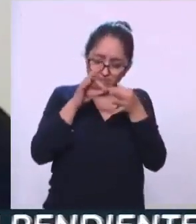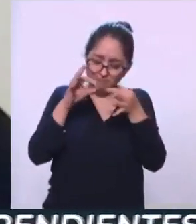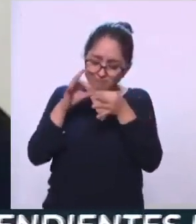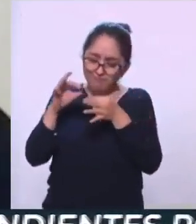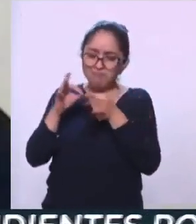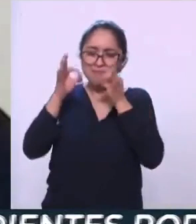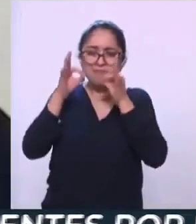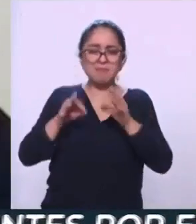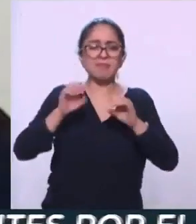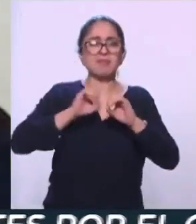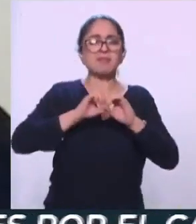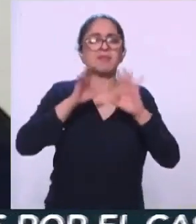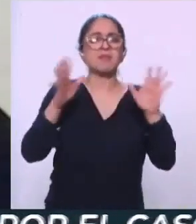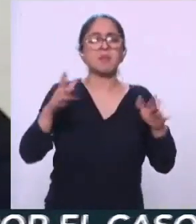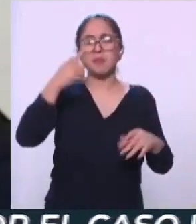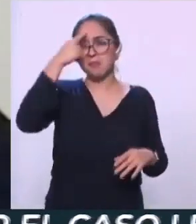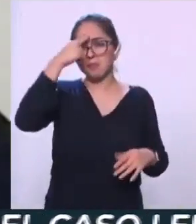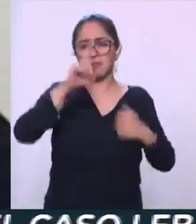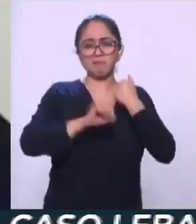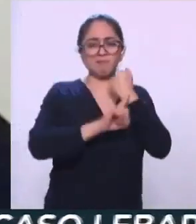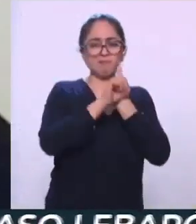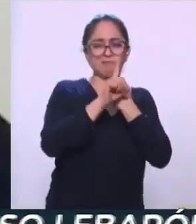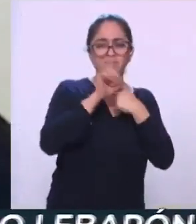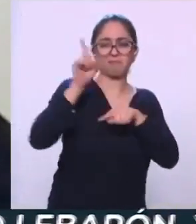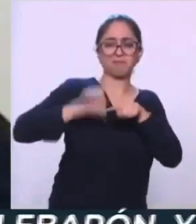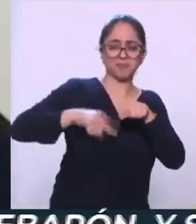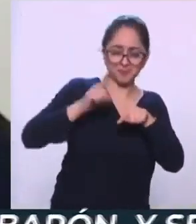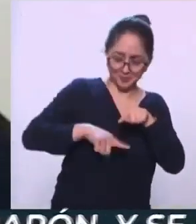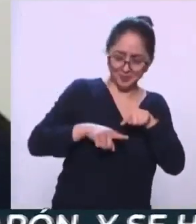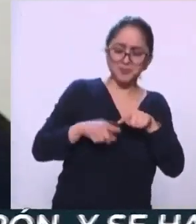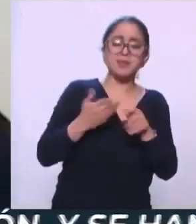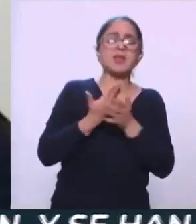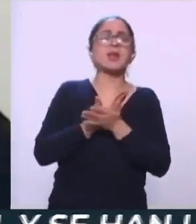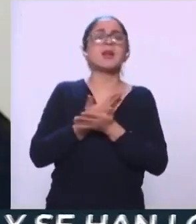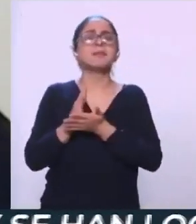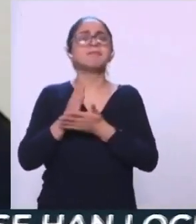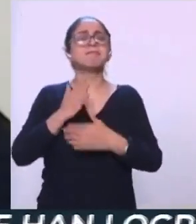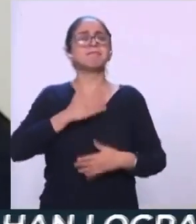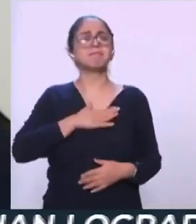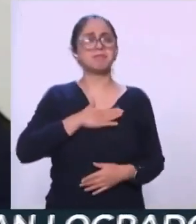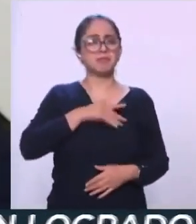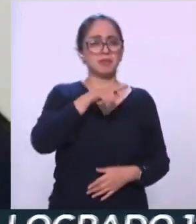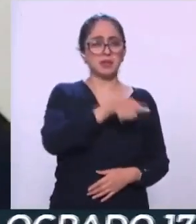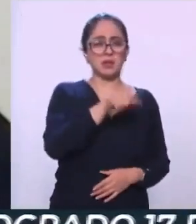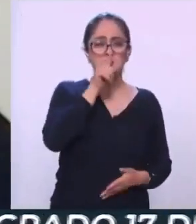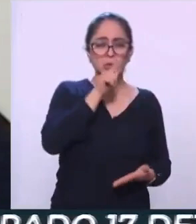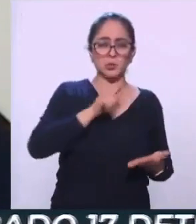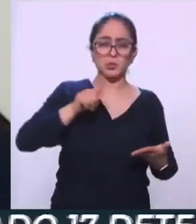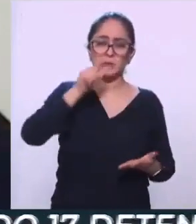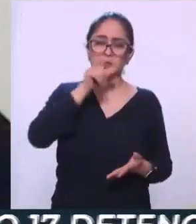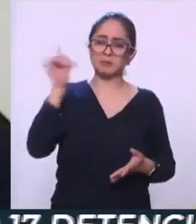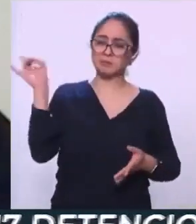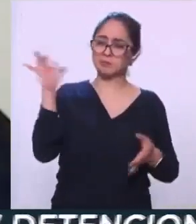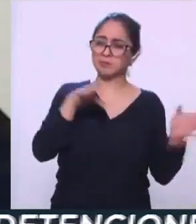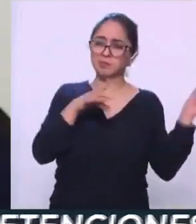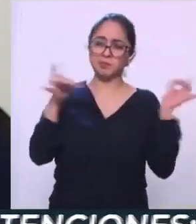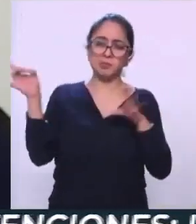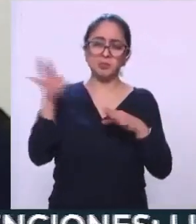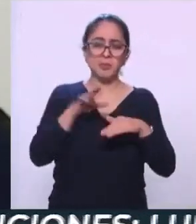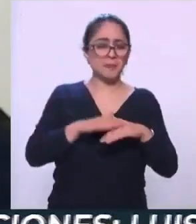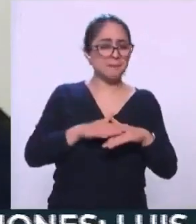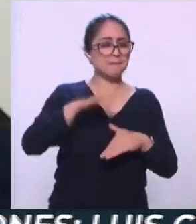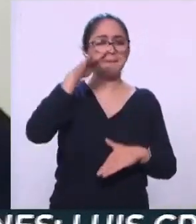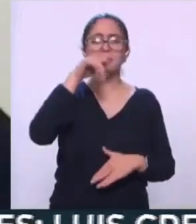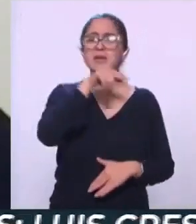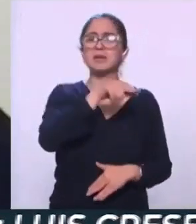llenarlos con teorías de la conspiración. Pero algo más que me llama mucho la atención es que el tuit más replicado de noticias falsas